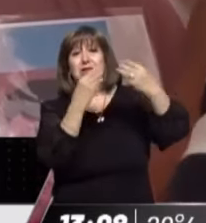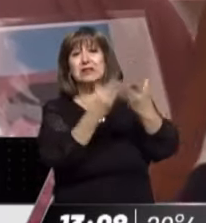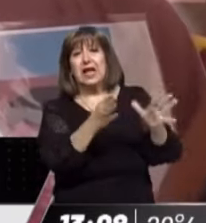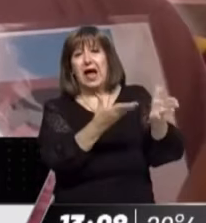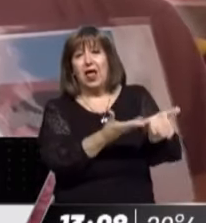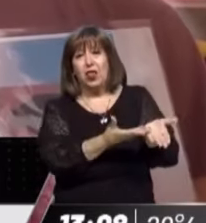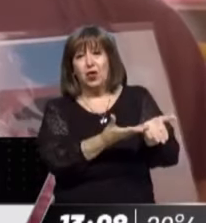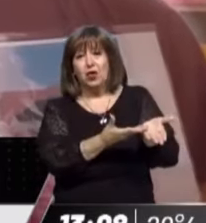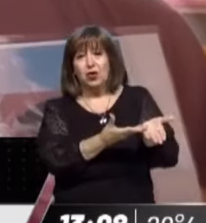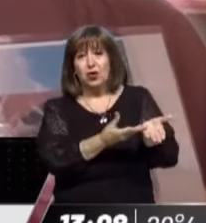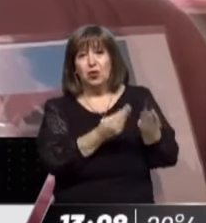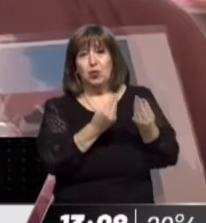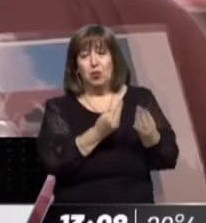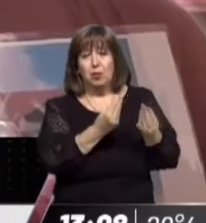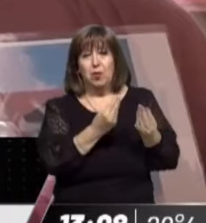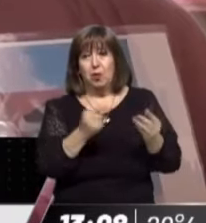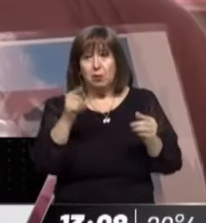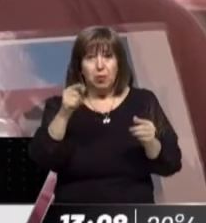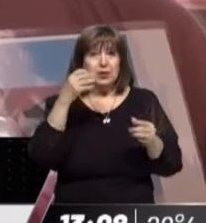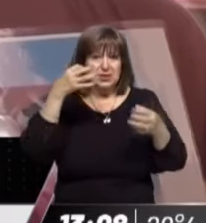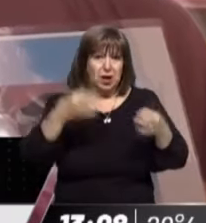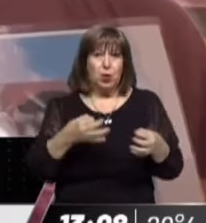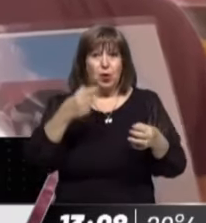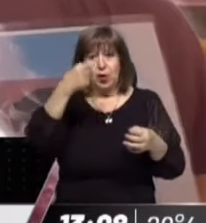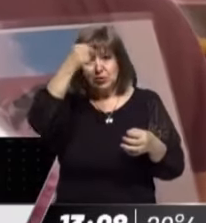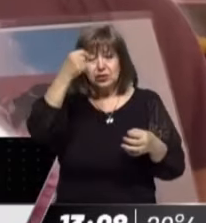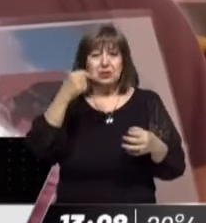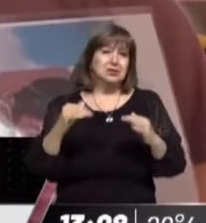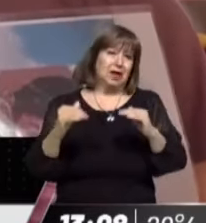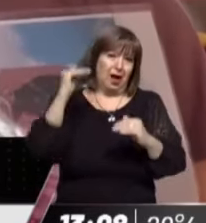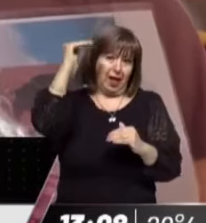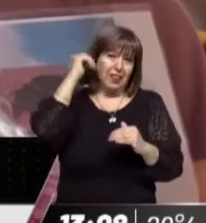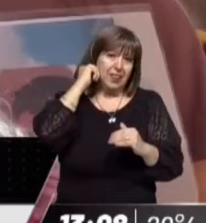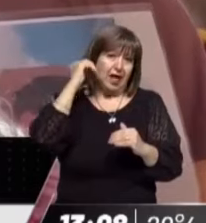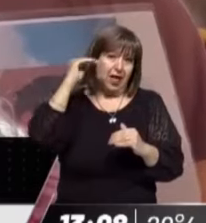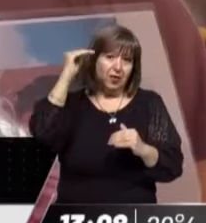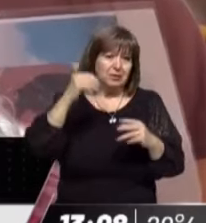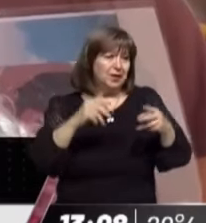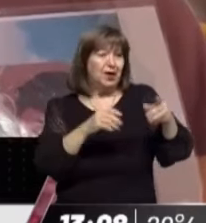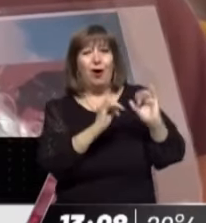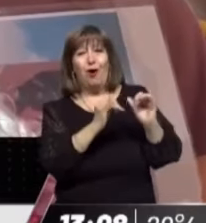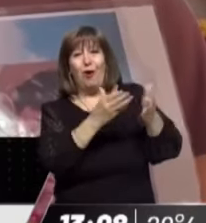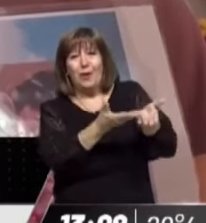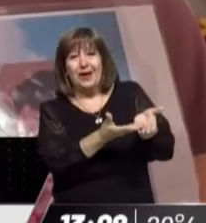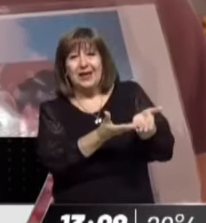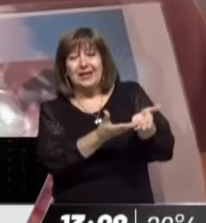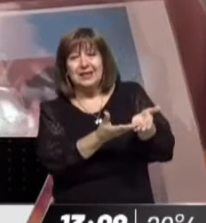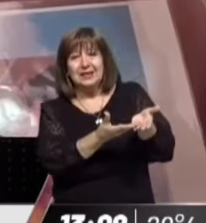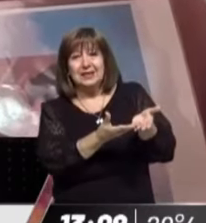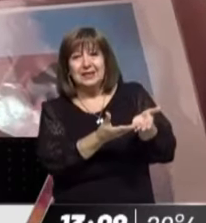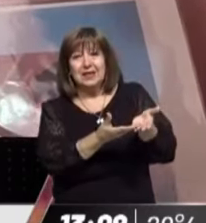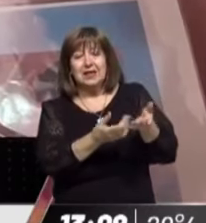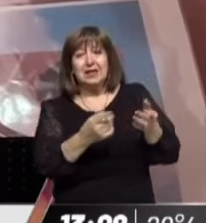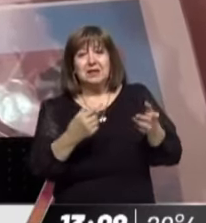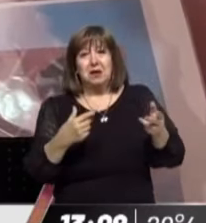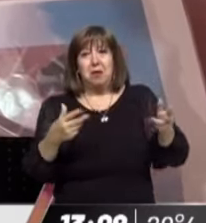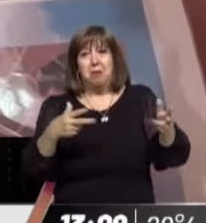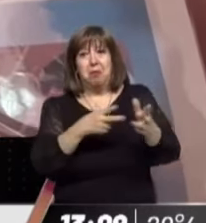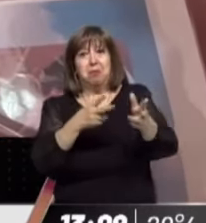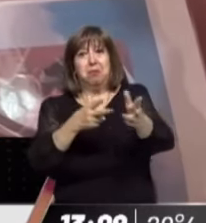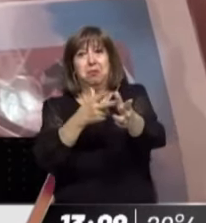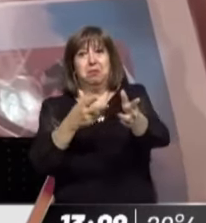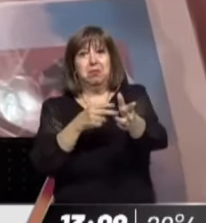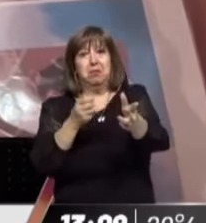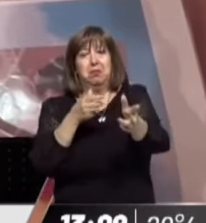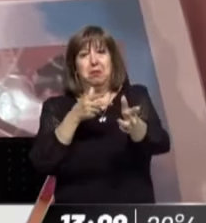así una persona grande porque digamos eh No sé son chicos se arrebataron se desconocieron no